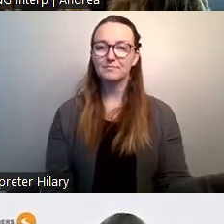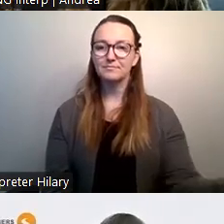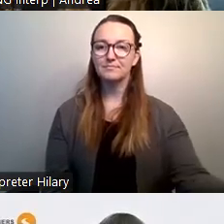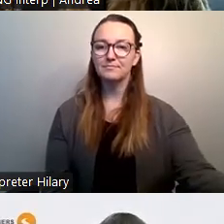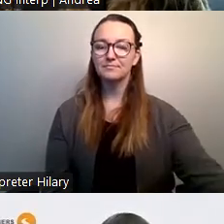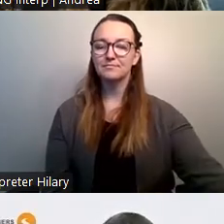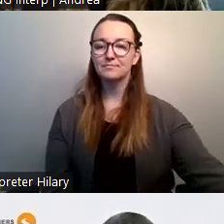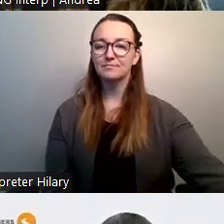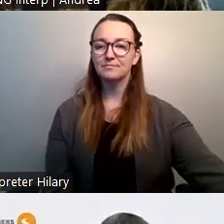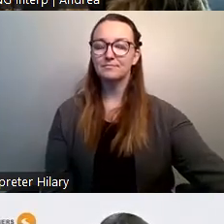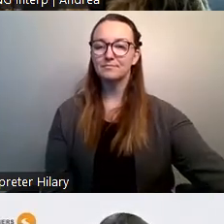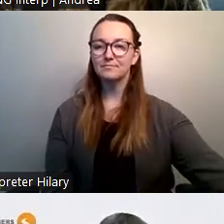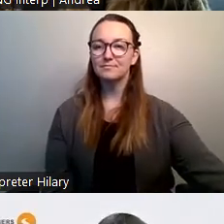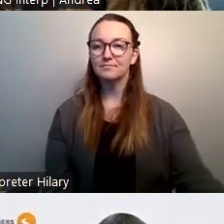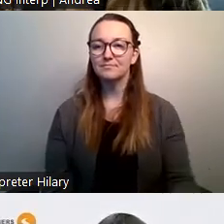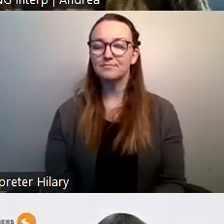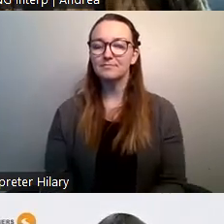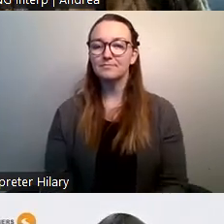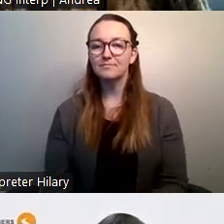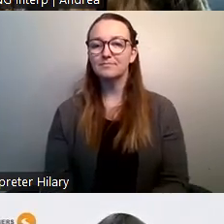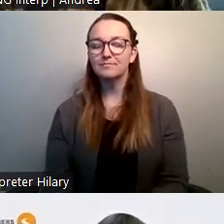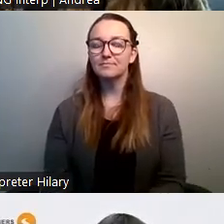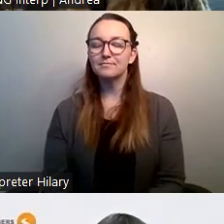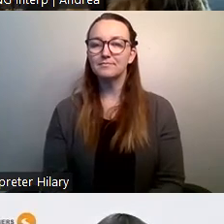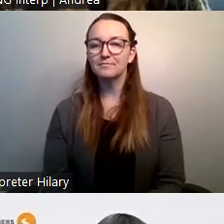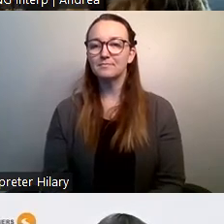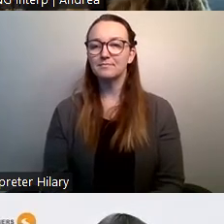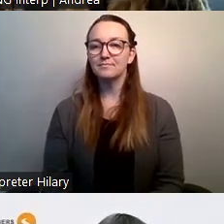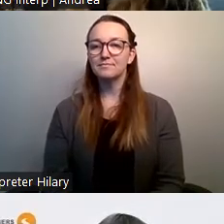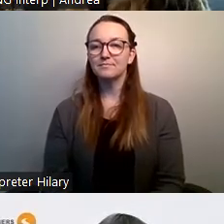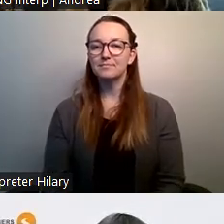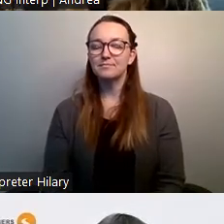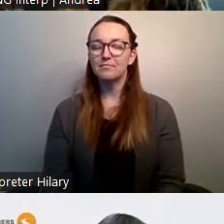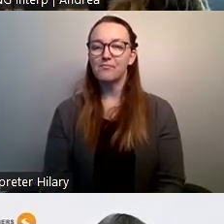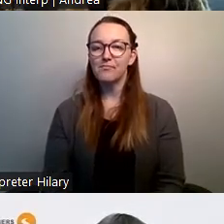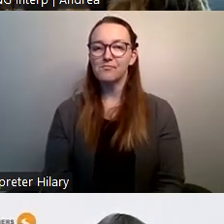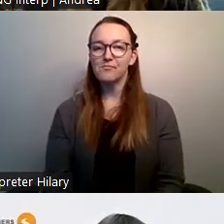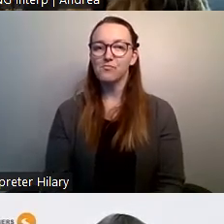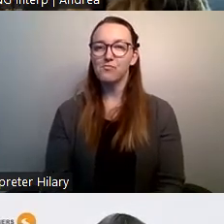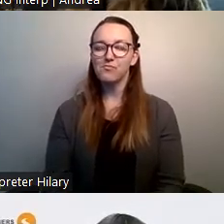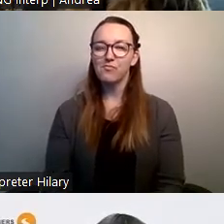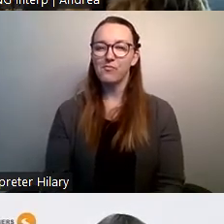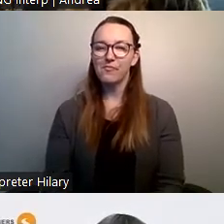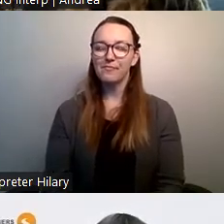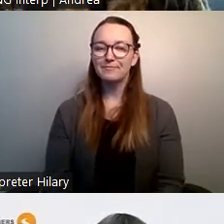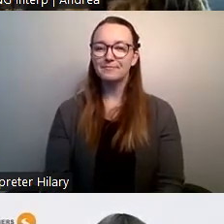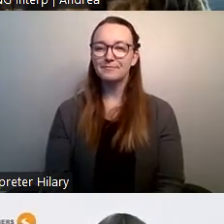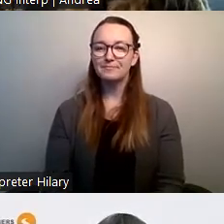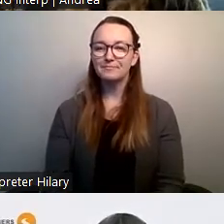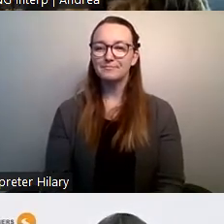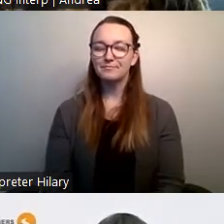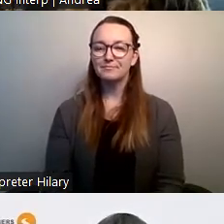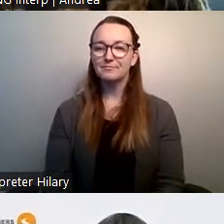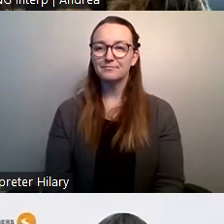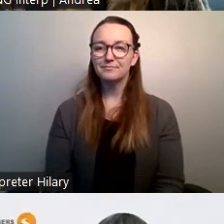intérprete, puede silenciar el audio original y después active esta selección con listo o done. Si está en su tableta